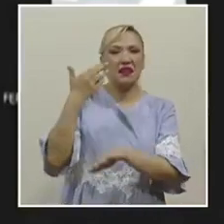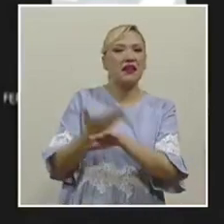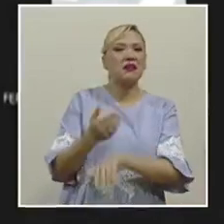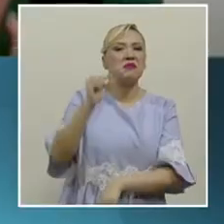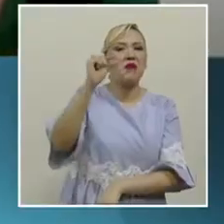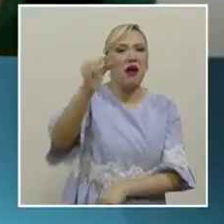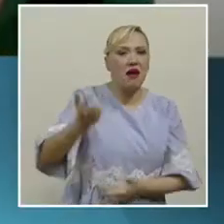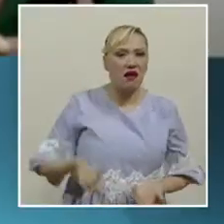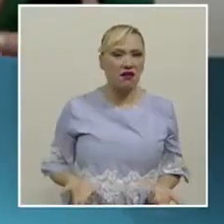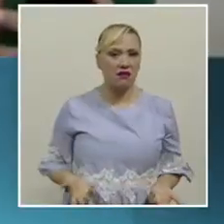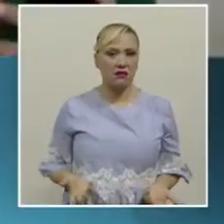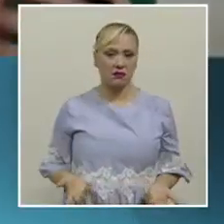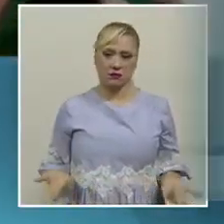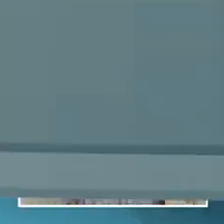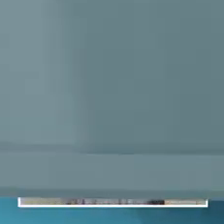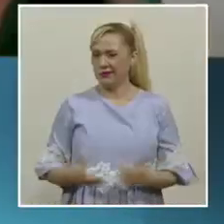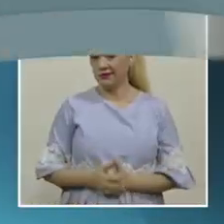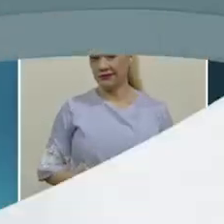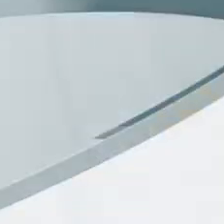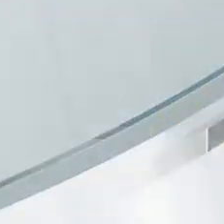responsabilidad.